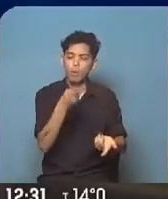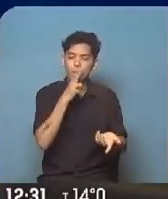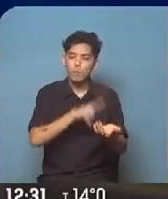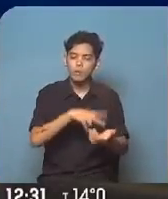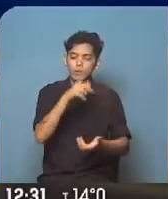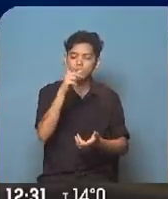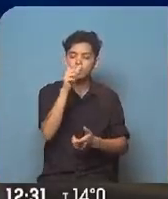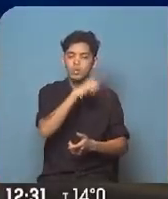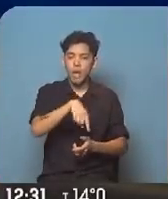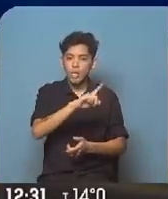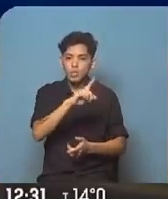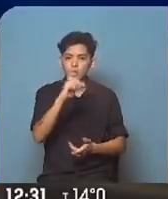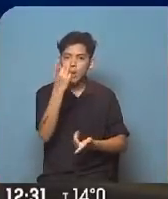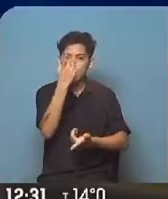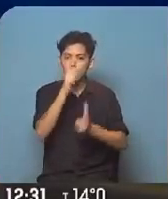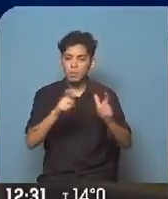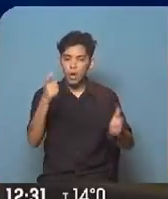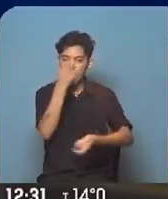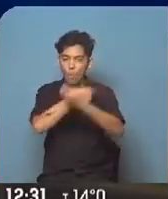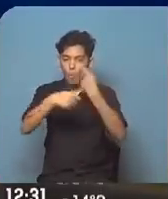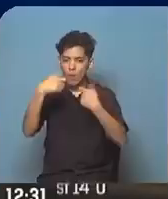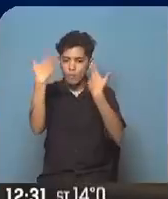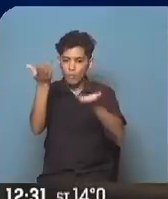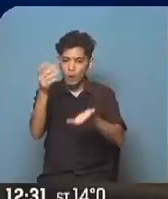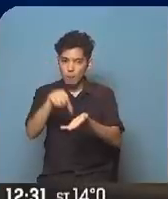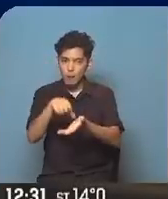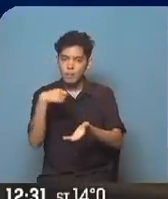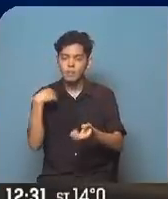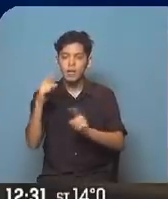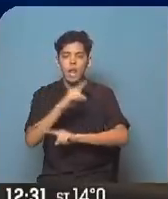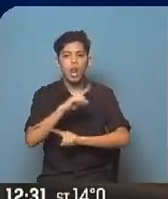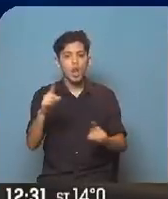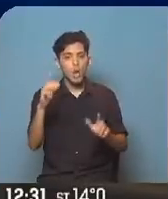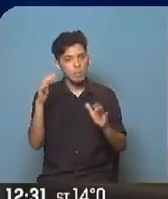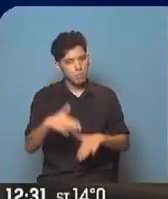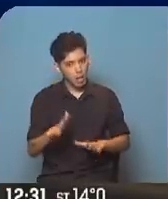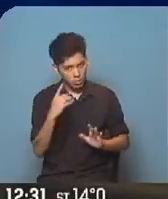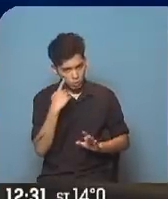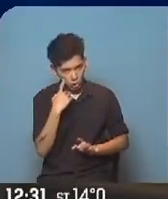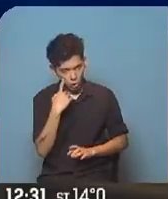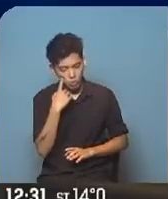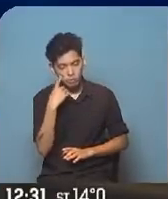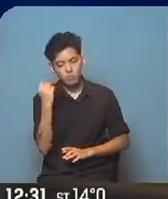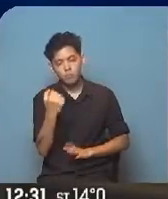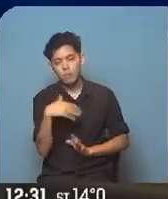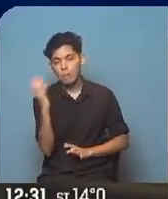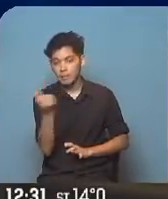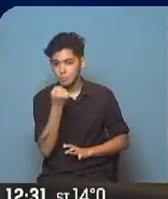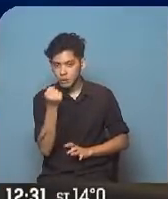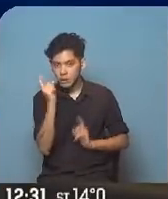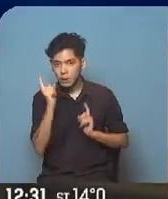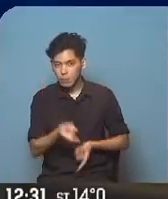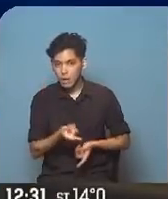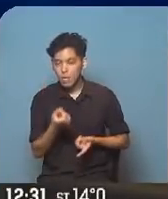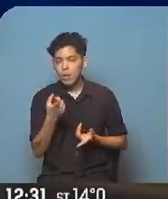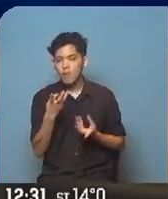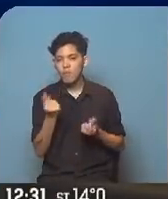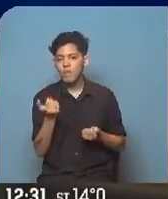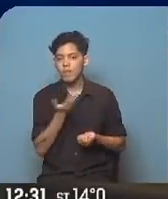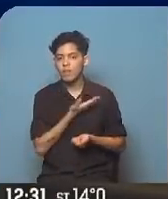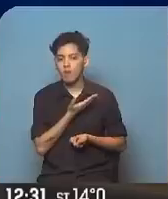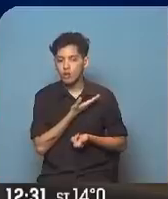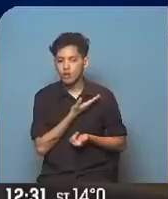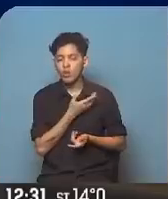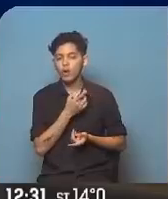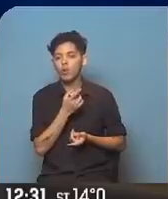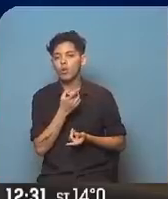los exportadores, y la no menor, y eso es un conflicto con las provincias, es el fin del Fondo Federal Solidario.